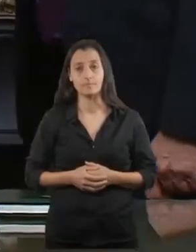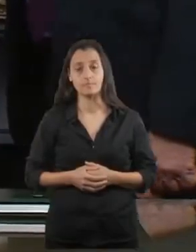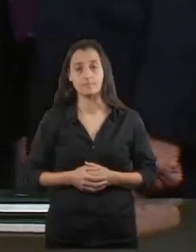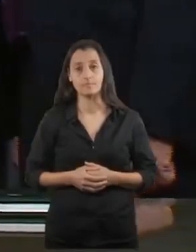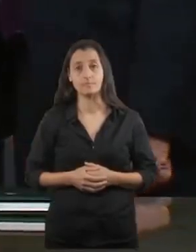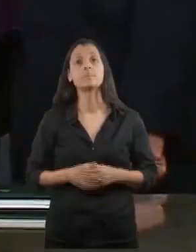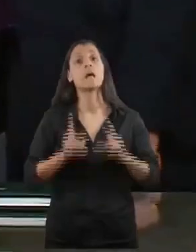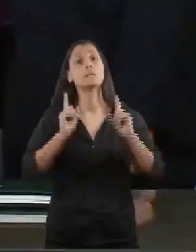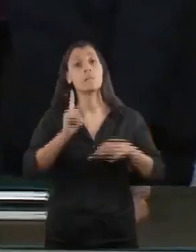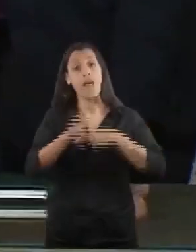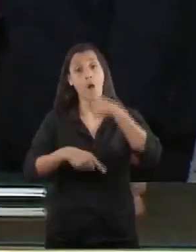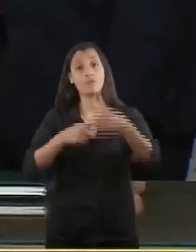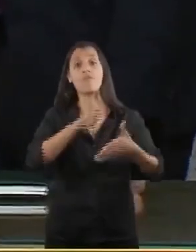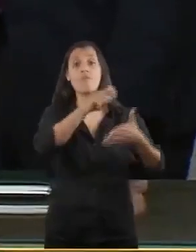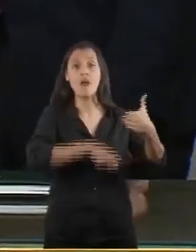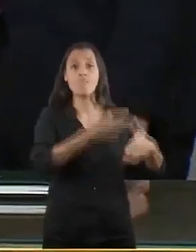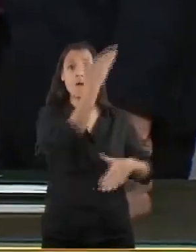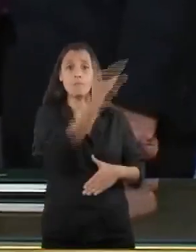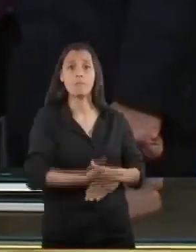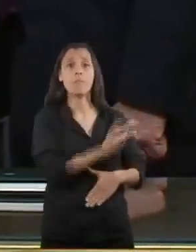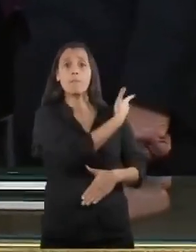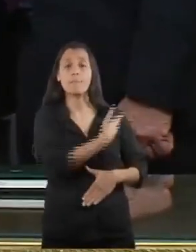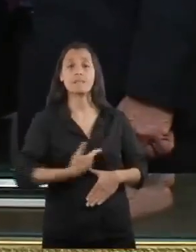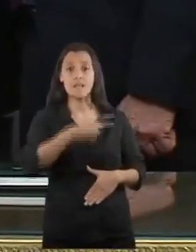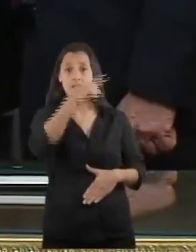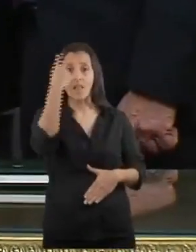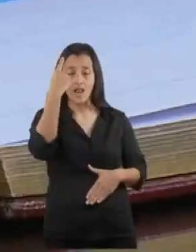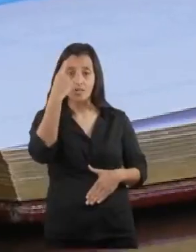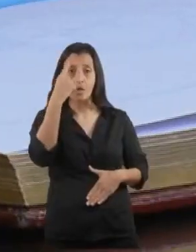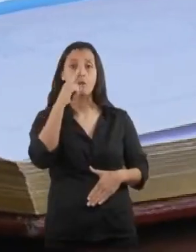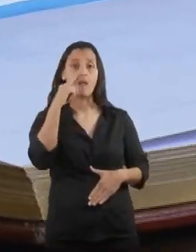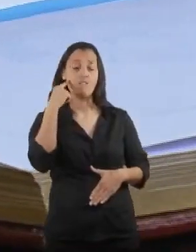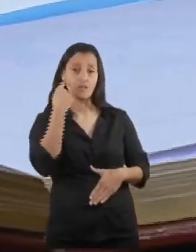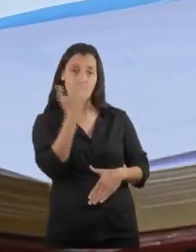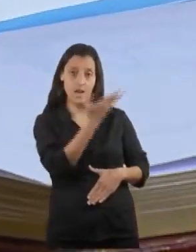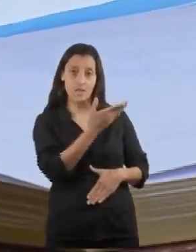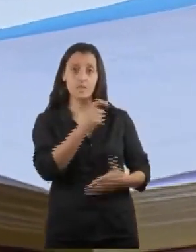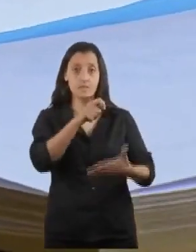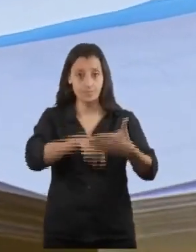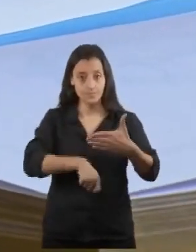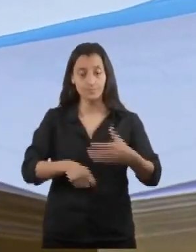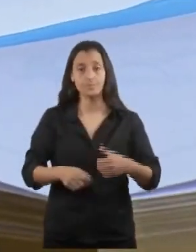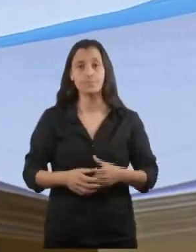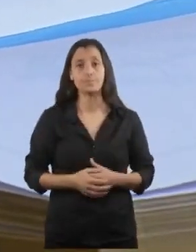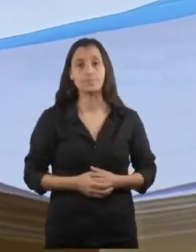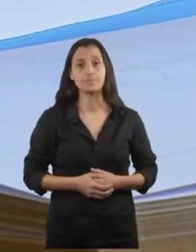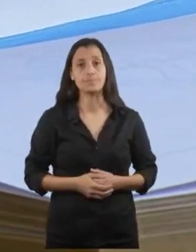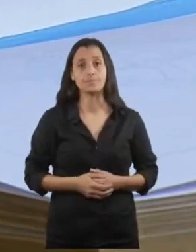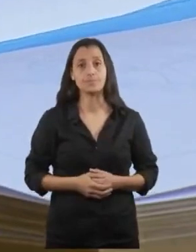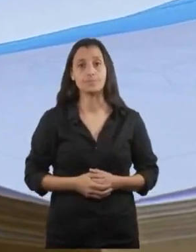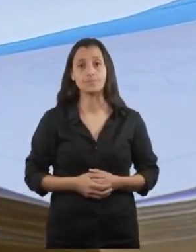lo hace a continuación el señor presidente de la nación Alberto Fernández